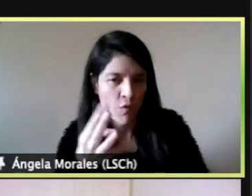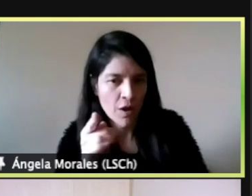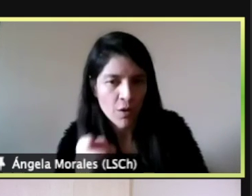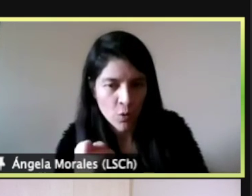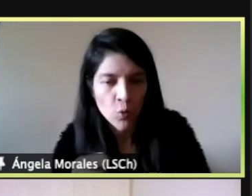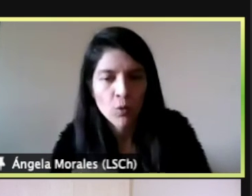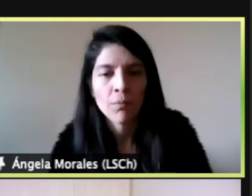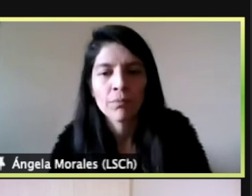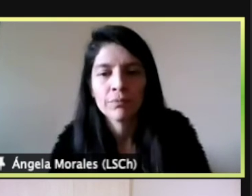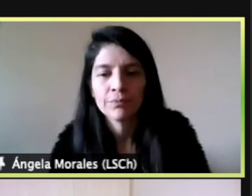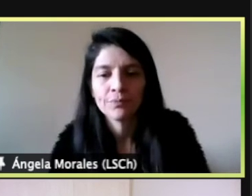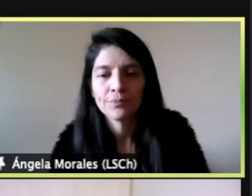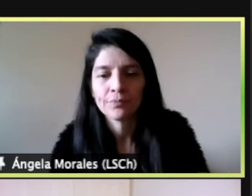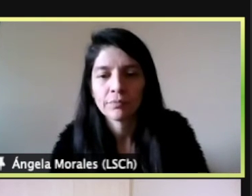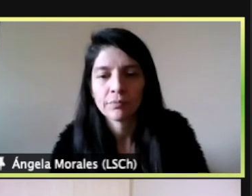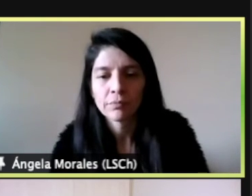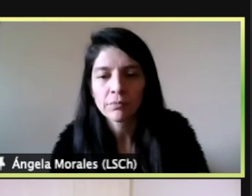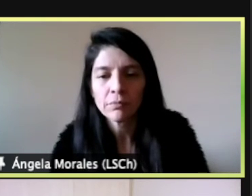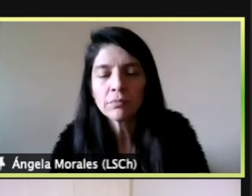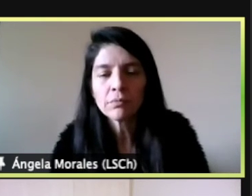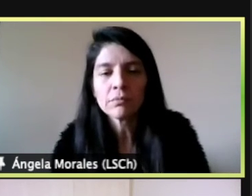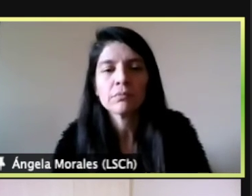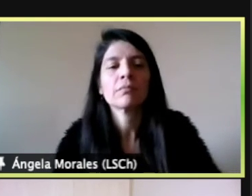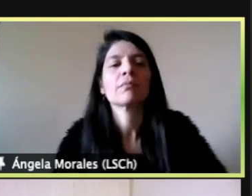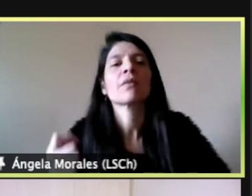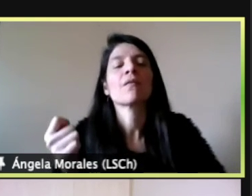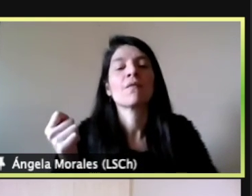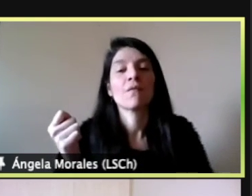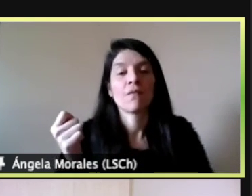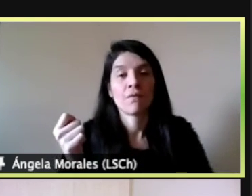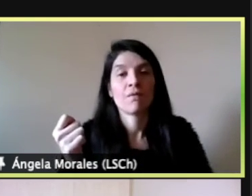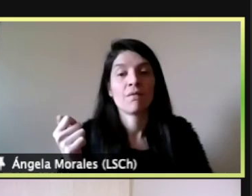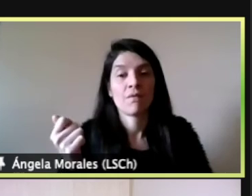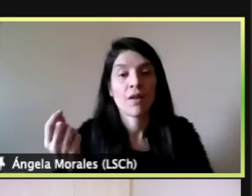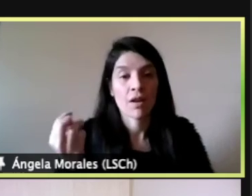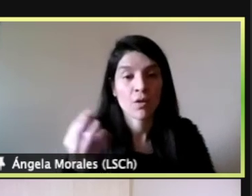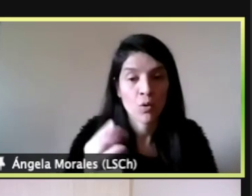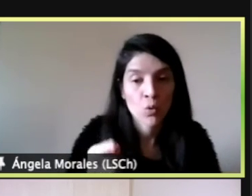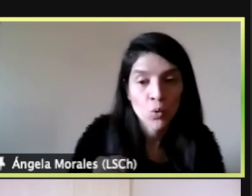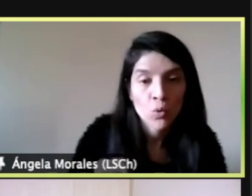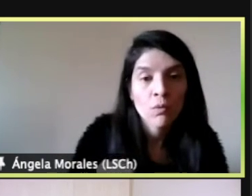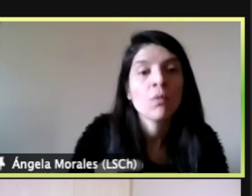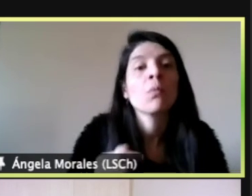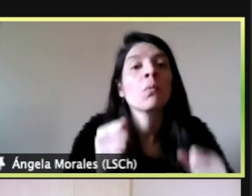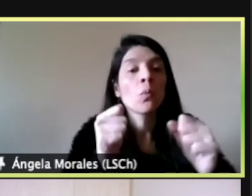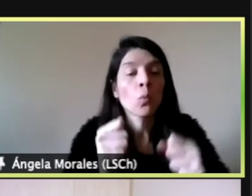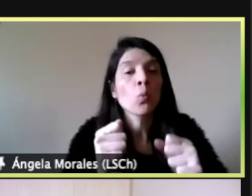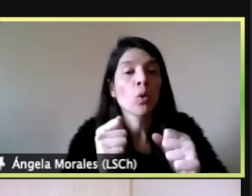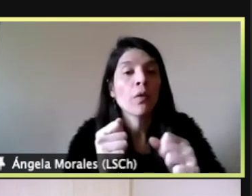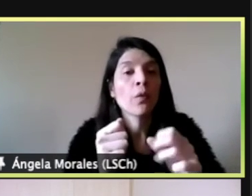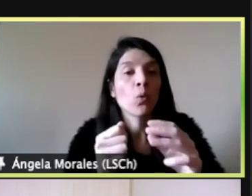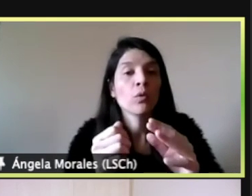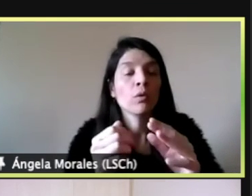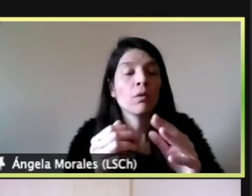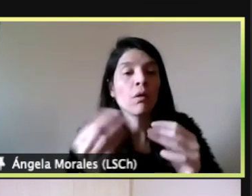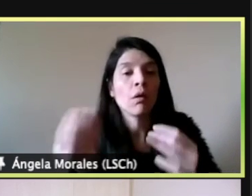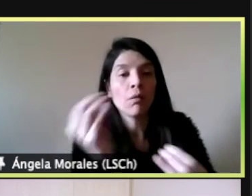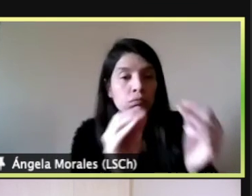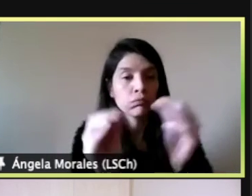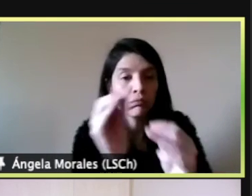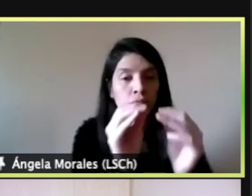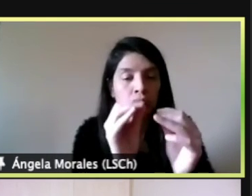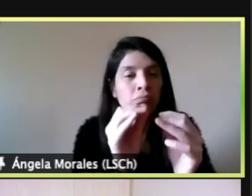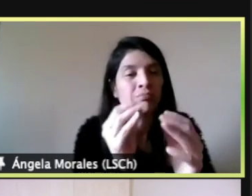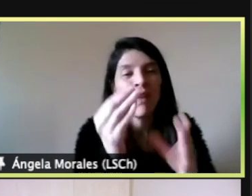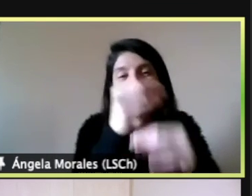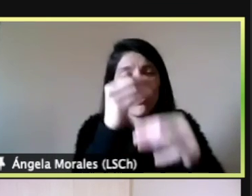en valores de la celda. Los puedo añadir uno tras otro. Podría seguir añadiendo todos los valores uno tras otro para poder entender cómo